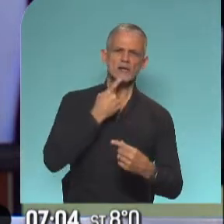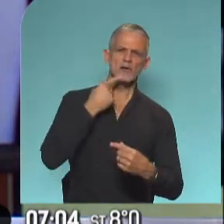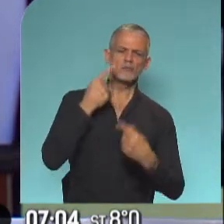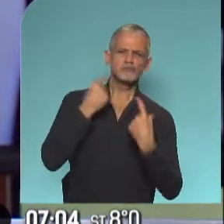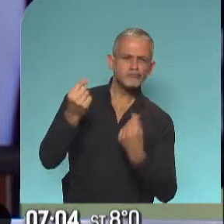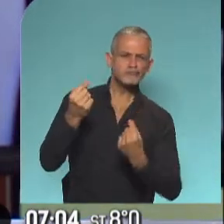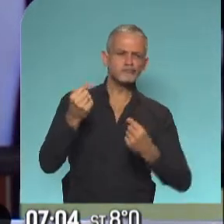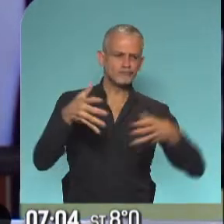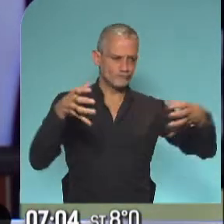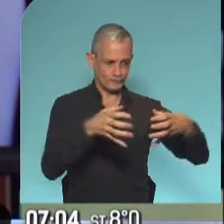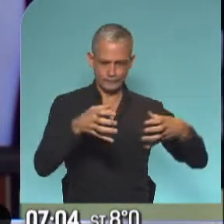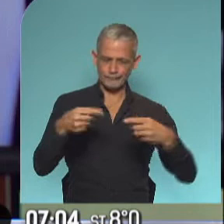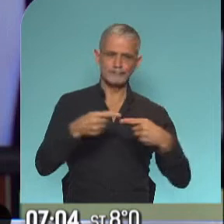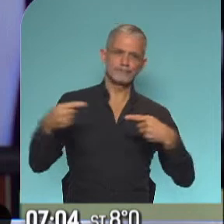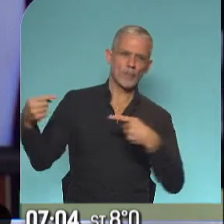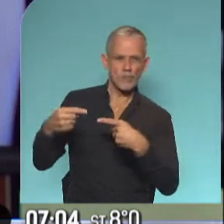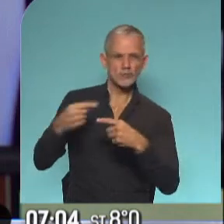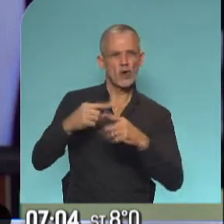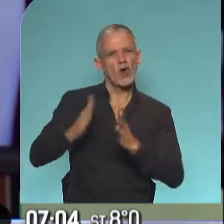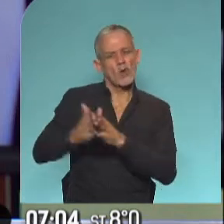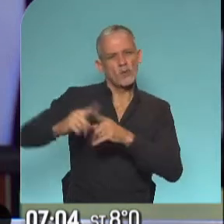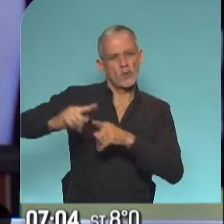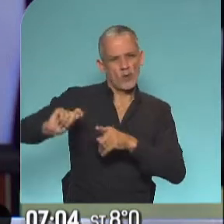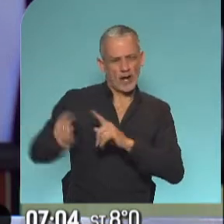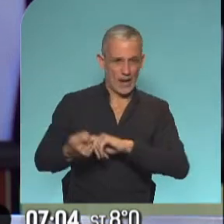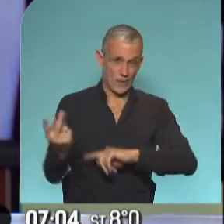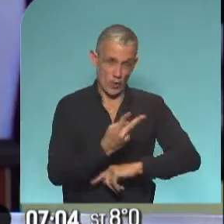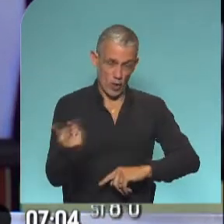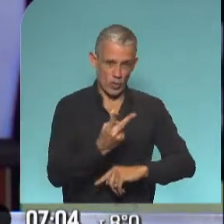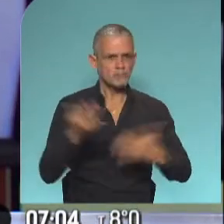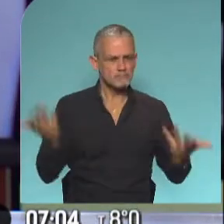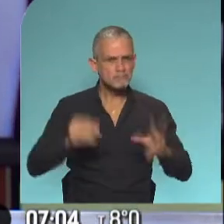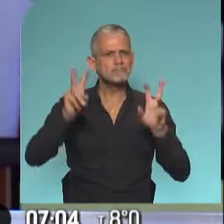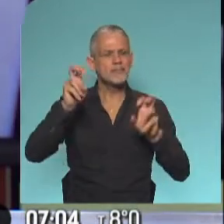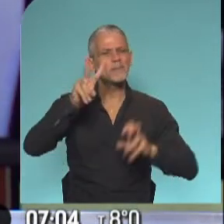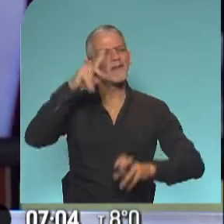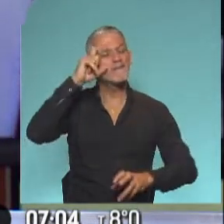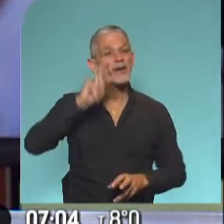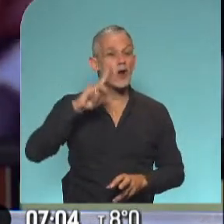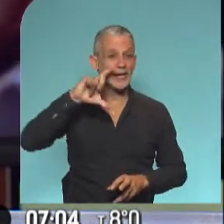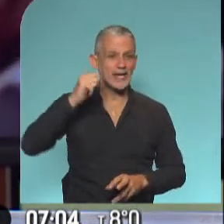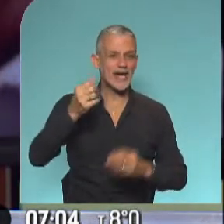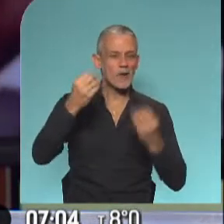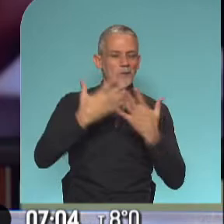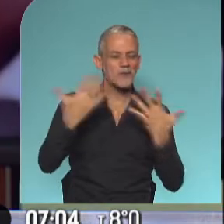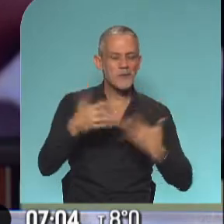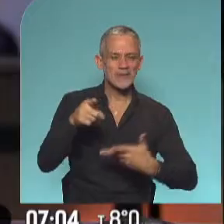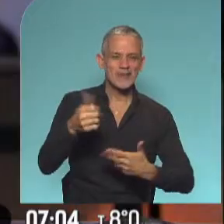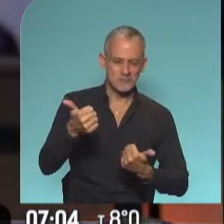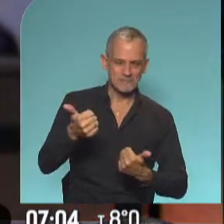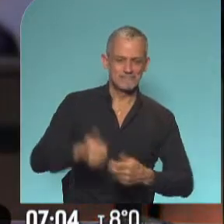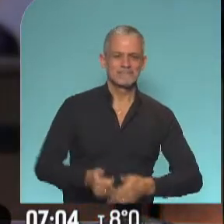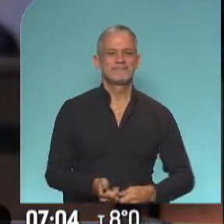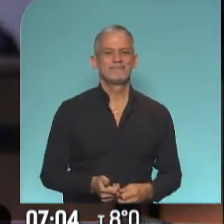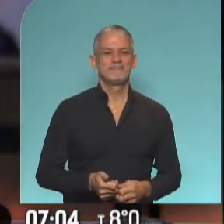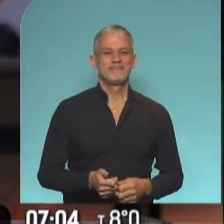de oficialismo y oposición. Es el tema que estamos tratando ya mismo con Verónica Urriola Beitia, así que la saludamos. ¿Qué tal, Vero? Buen lunes. ¿Cómo estás, Silvia? Buen